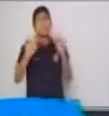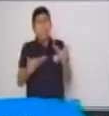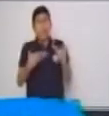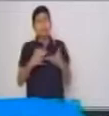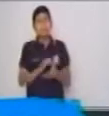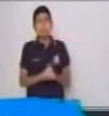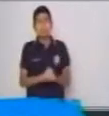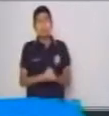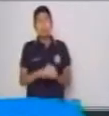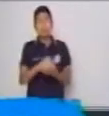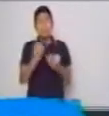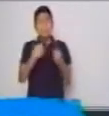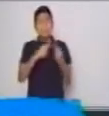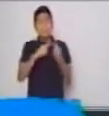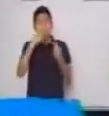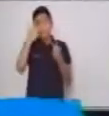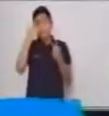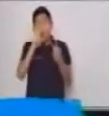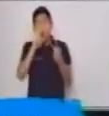por